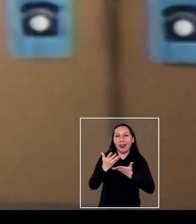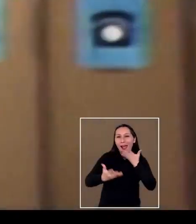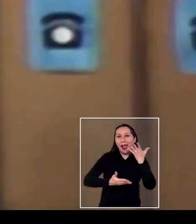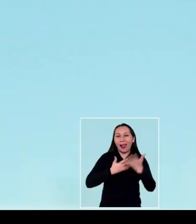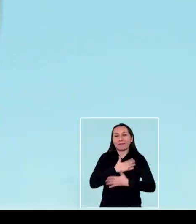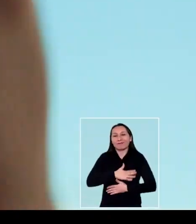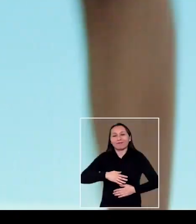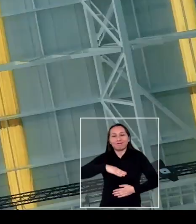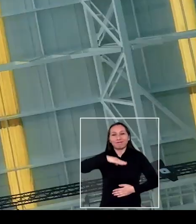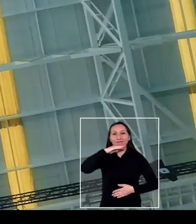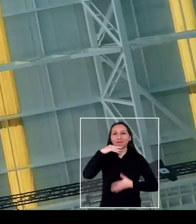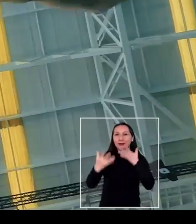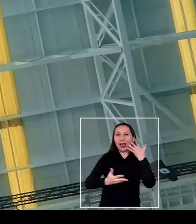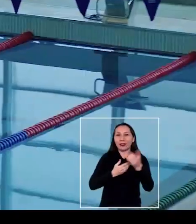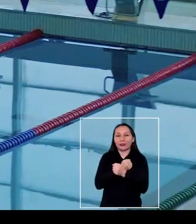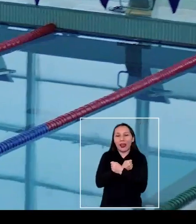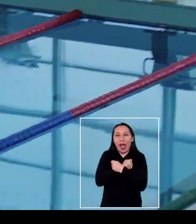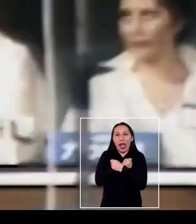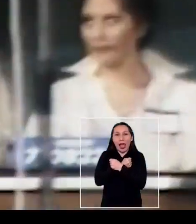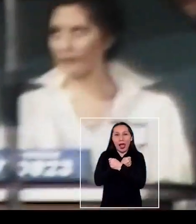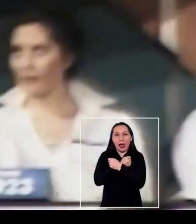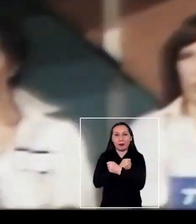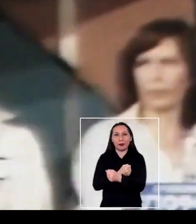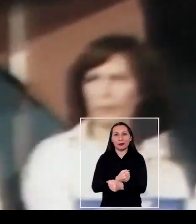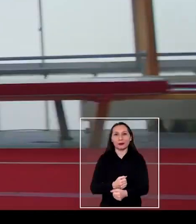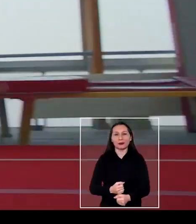un canto a la dicha y un canto al amor.